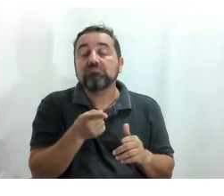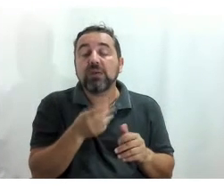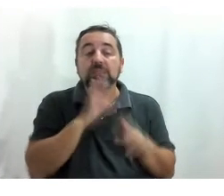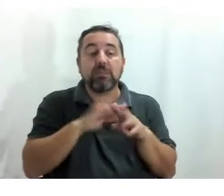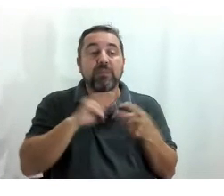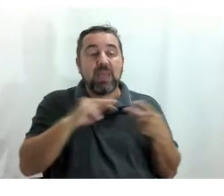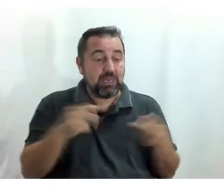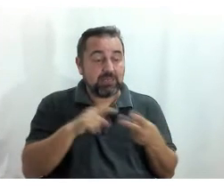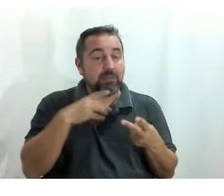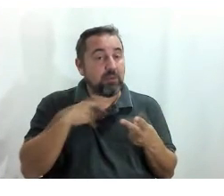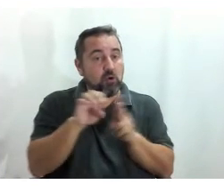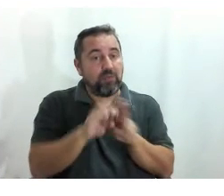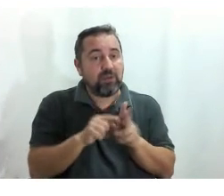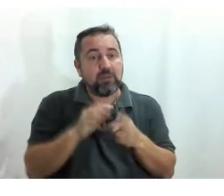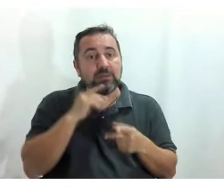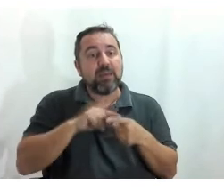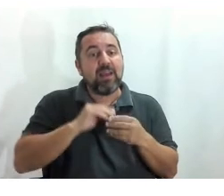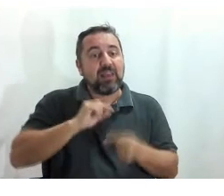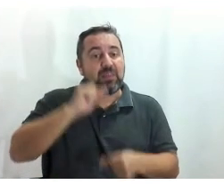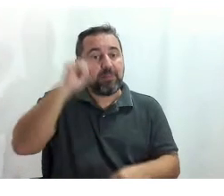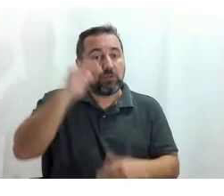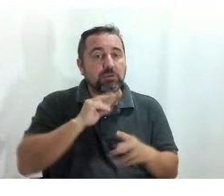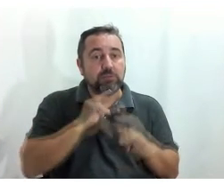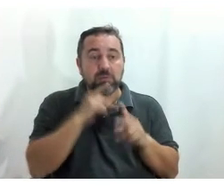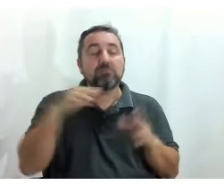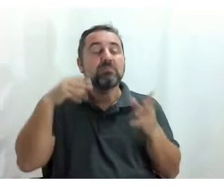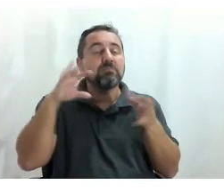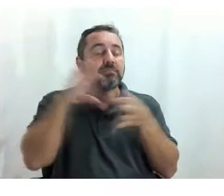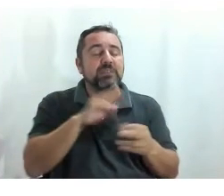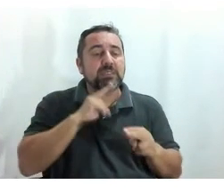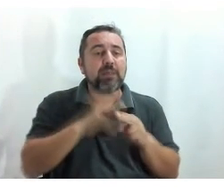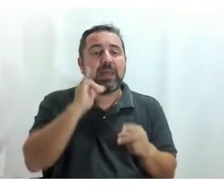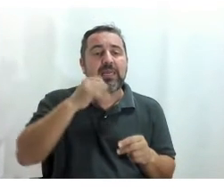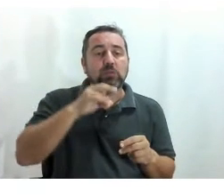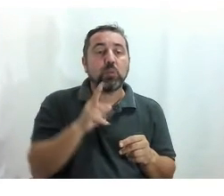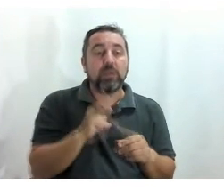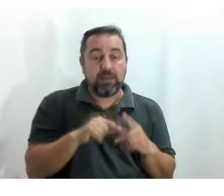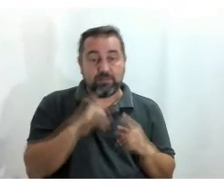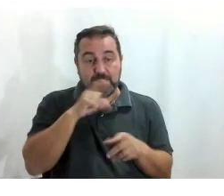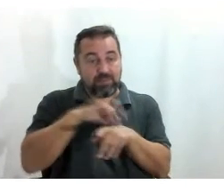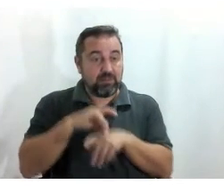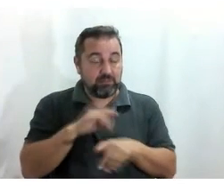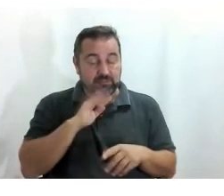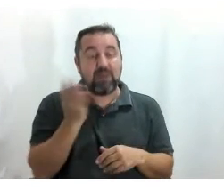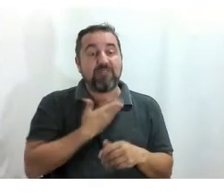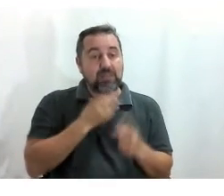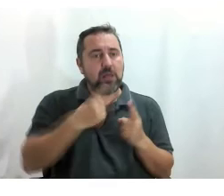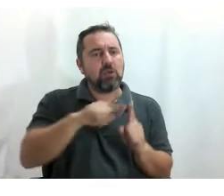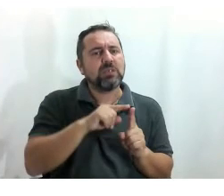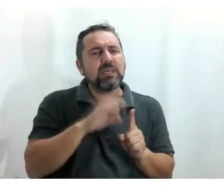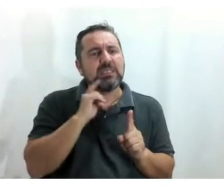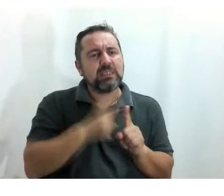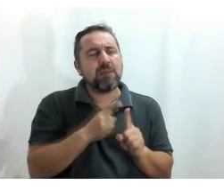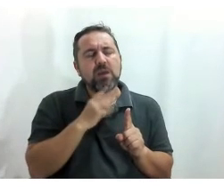el gen que codifica para un factor de crecimiento de la familia de la insulina. Los pacientes afectados por esta patología van a presentar un